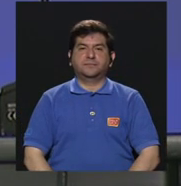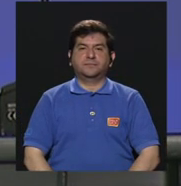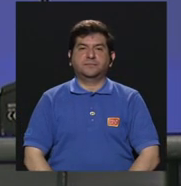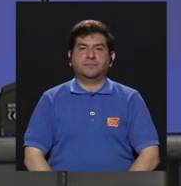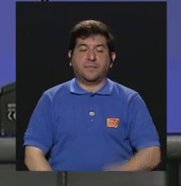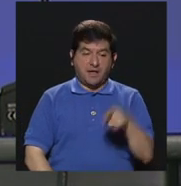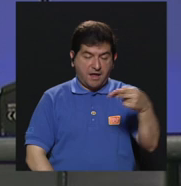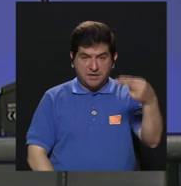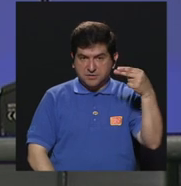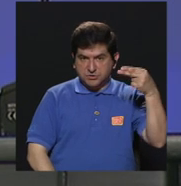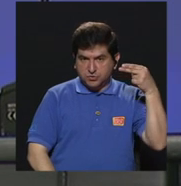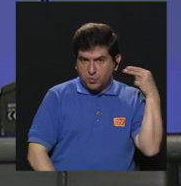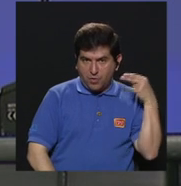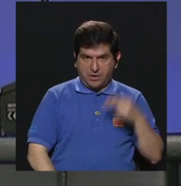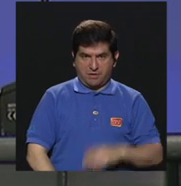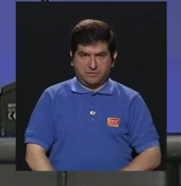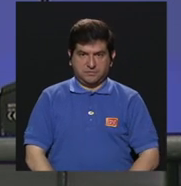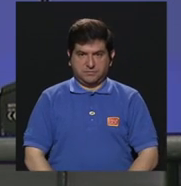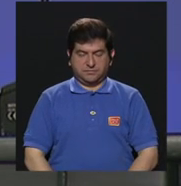Esas historias